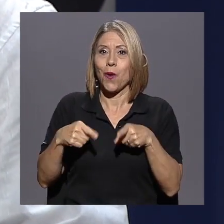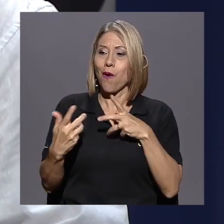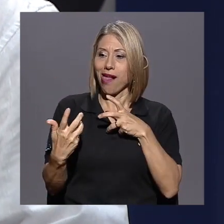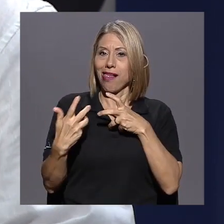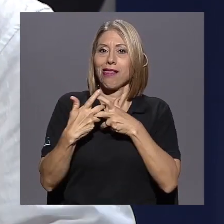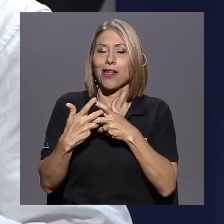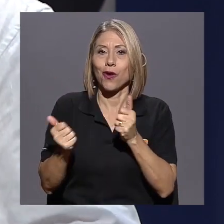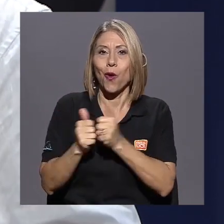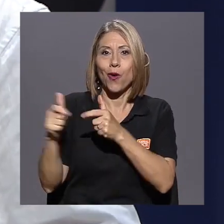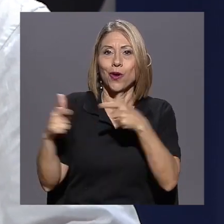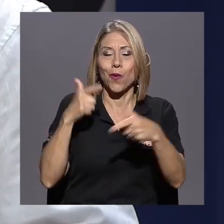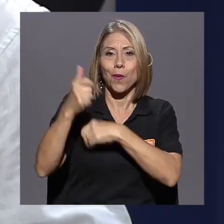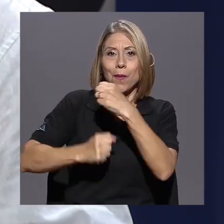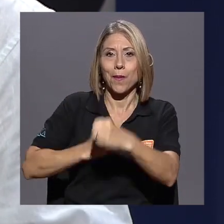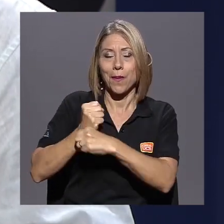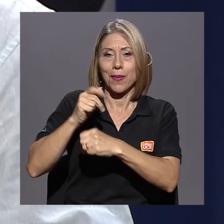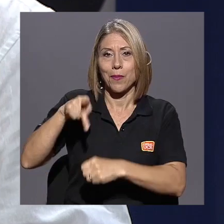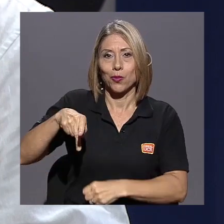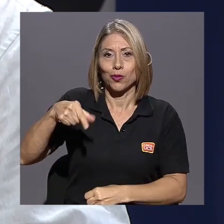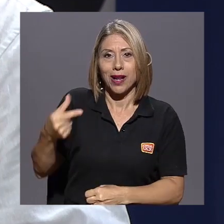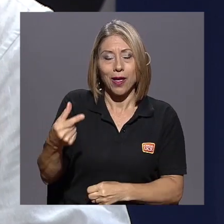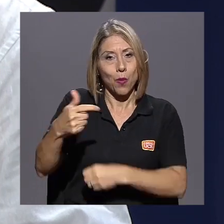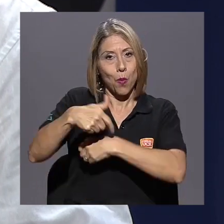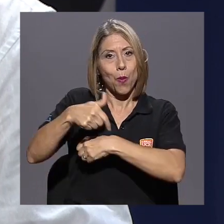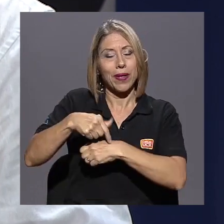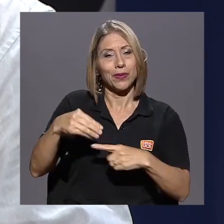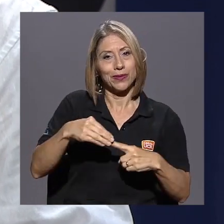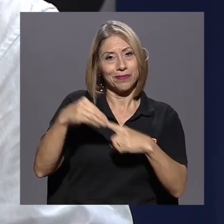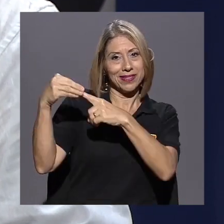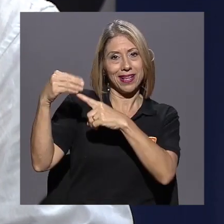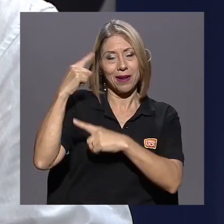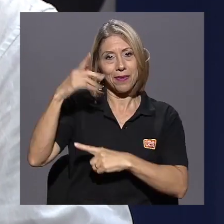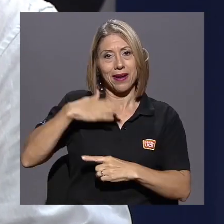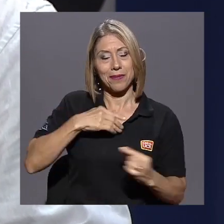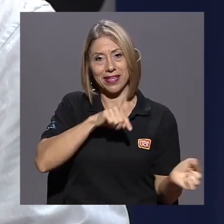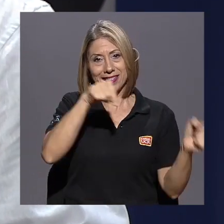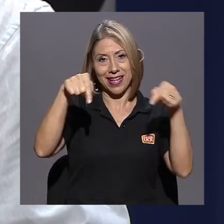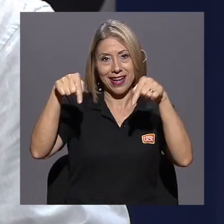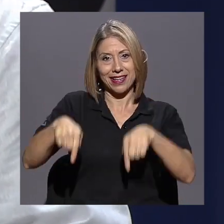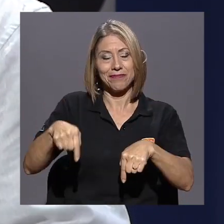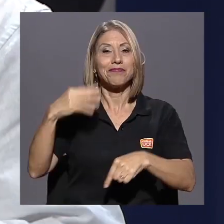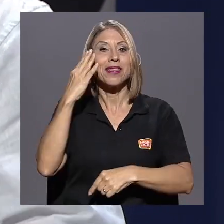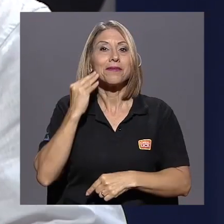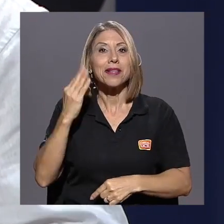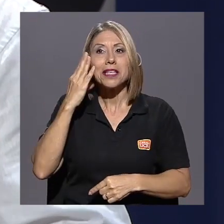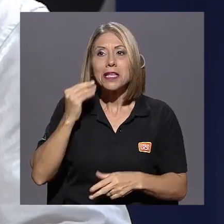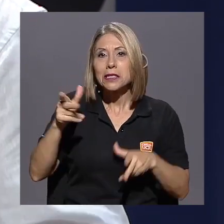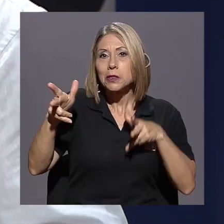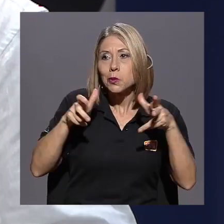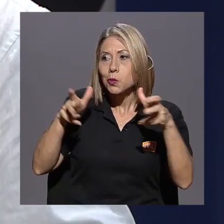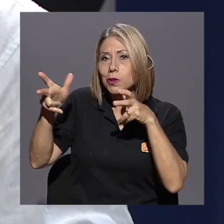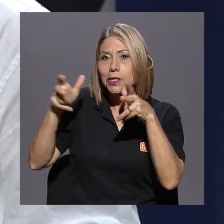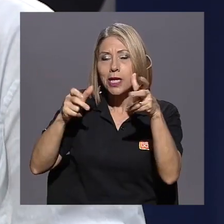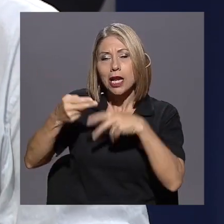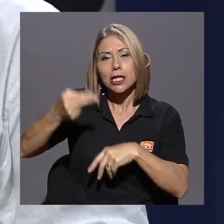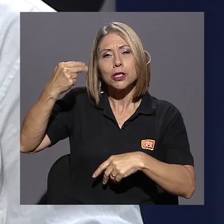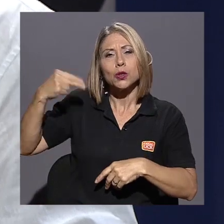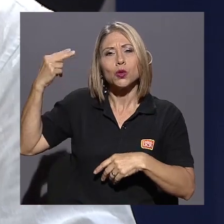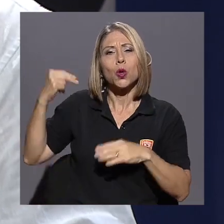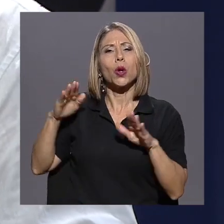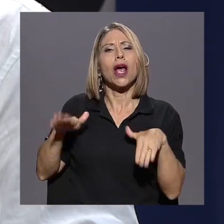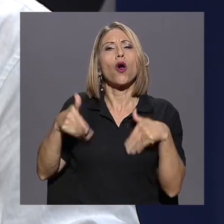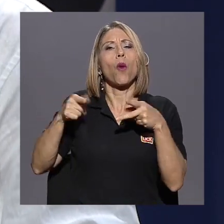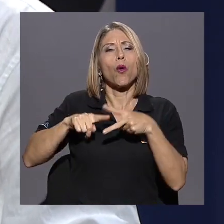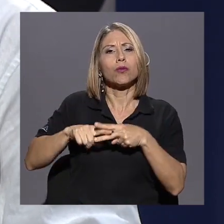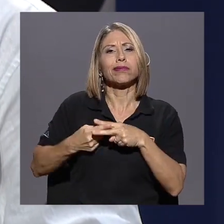entonces momento también muy especial para mí estar aquí y tener la experiencia escuchar de la historia de ese posgrado que me